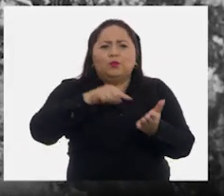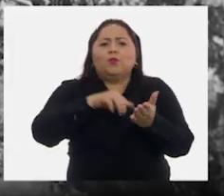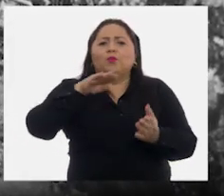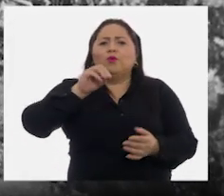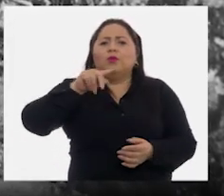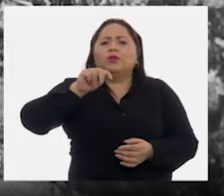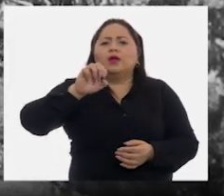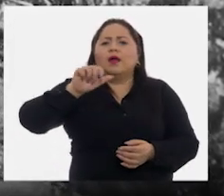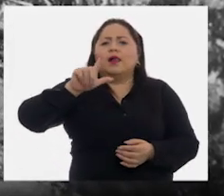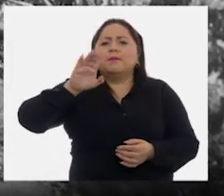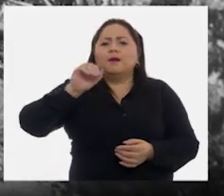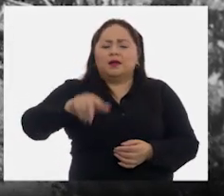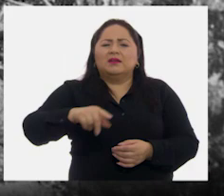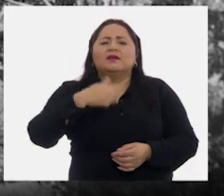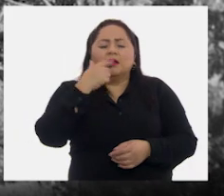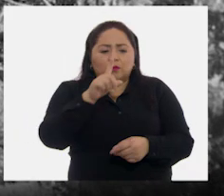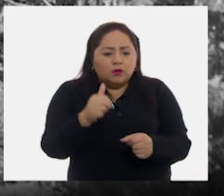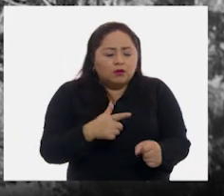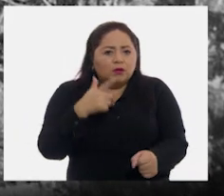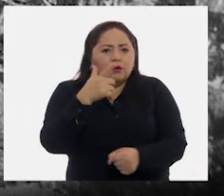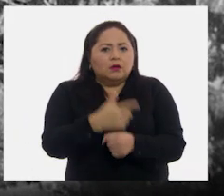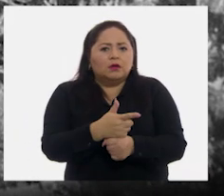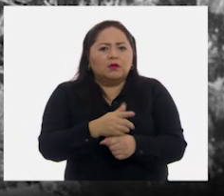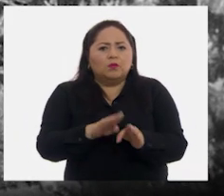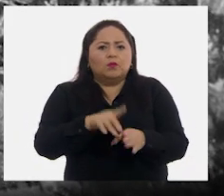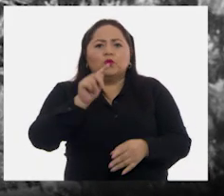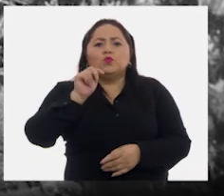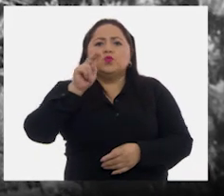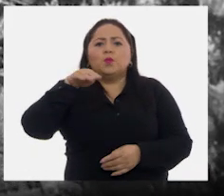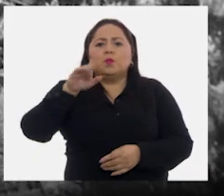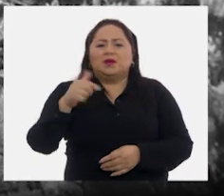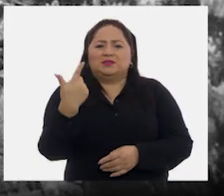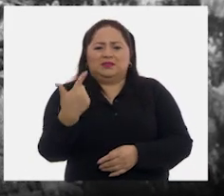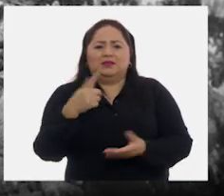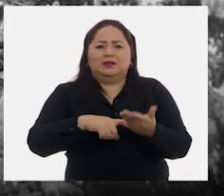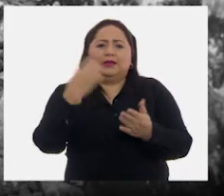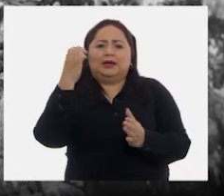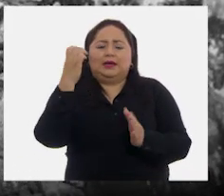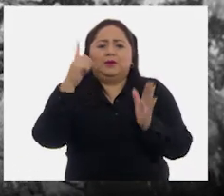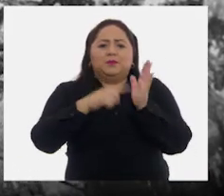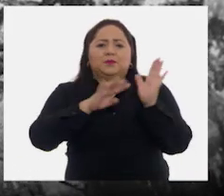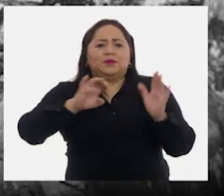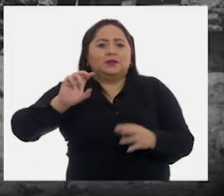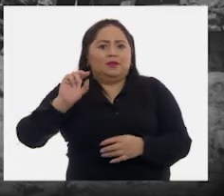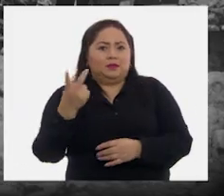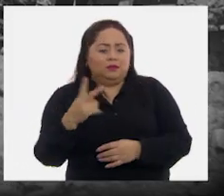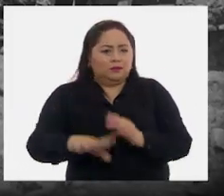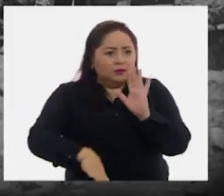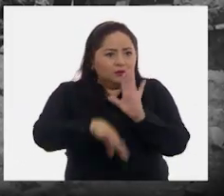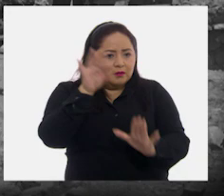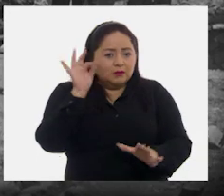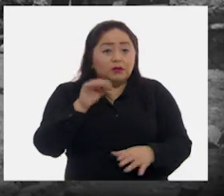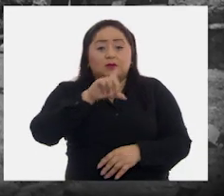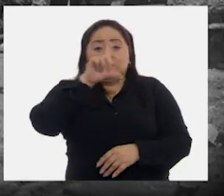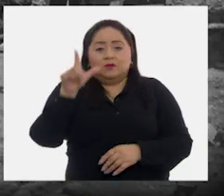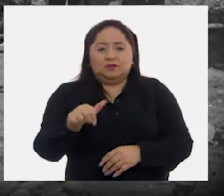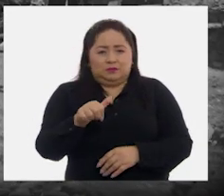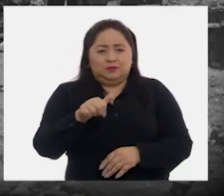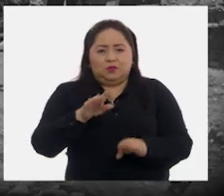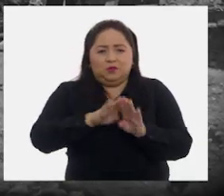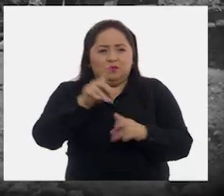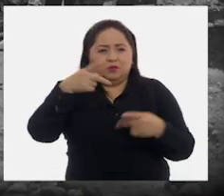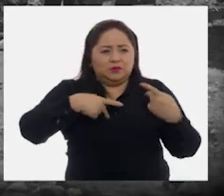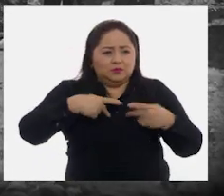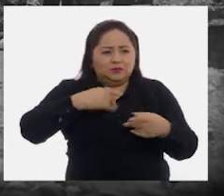y particularmente con el descubrimiento de la llamada Tumba 7 en enero de 1932. Paralelamente,